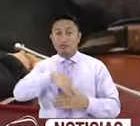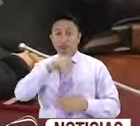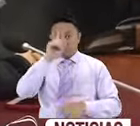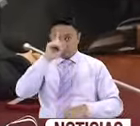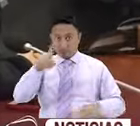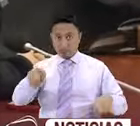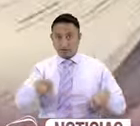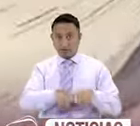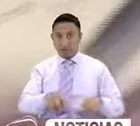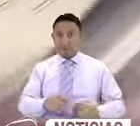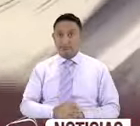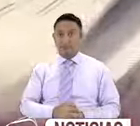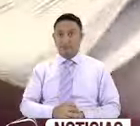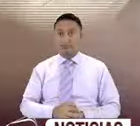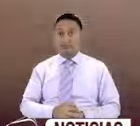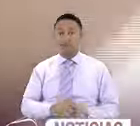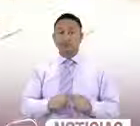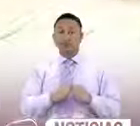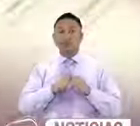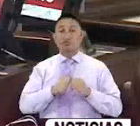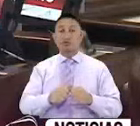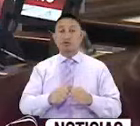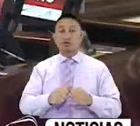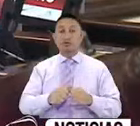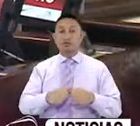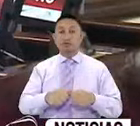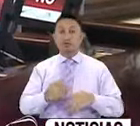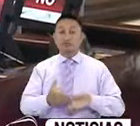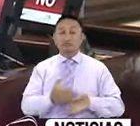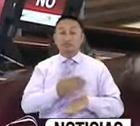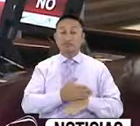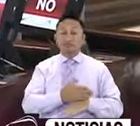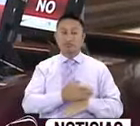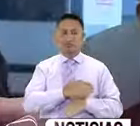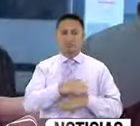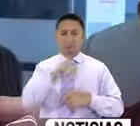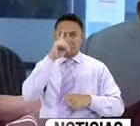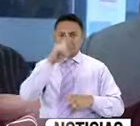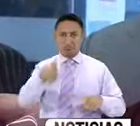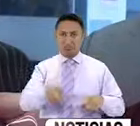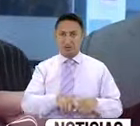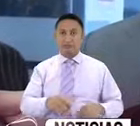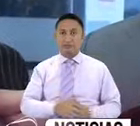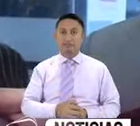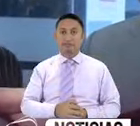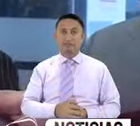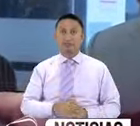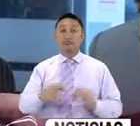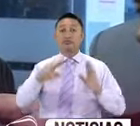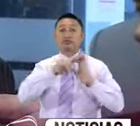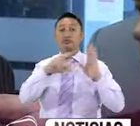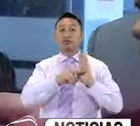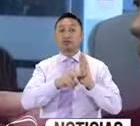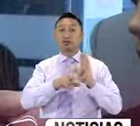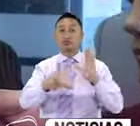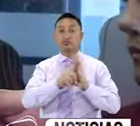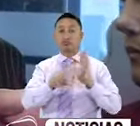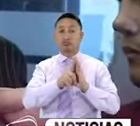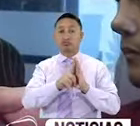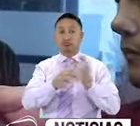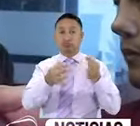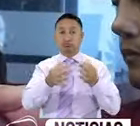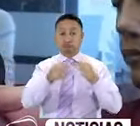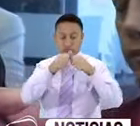3 abstenciones ratificarse en lo actuado por el Pleno. Cumpliendo con la normativa legal vigente, vamos a